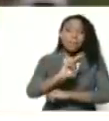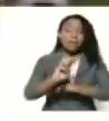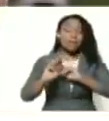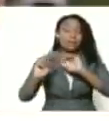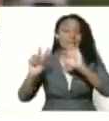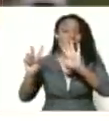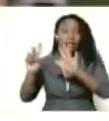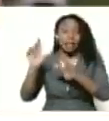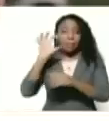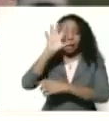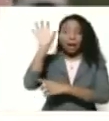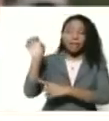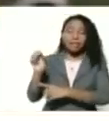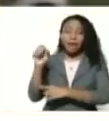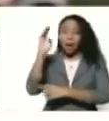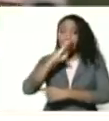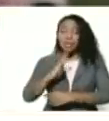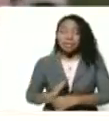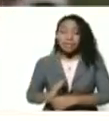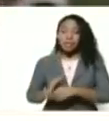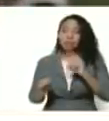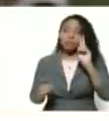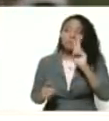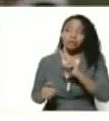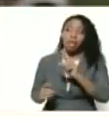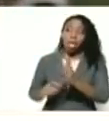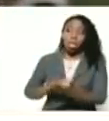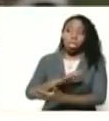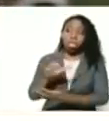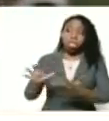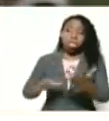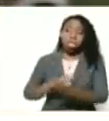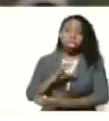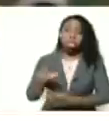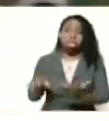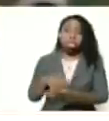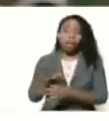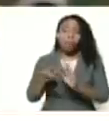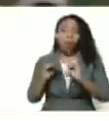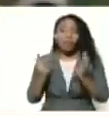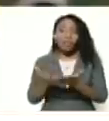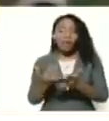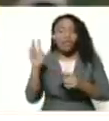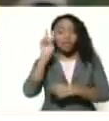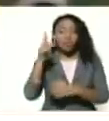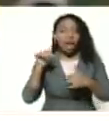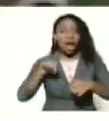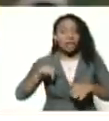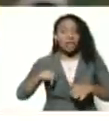países, a Brasil, Colombia, devastado por la pandemia, Venezuela aquí,